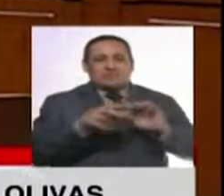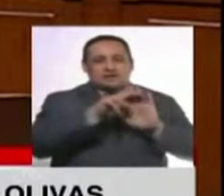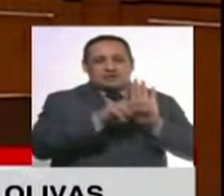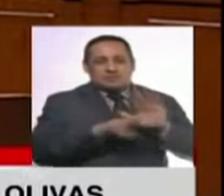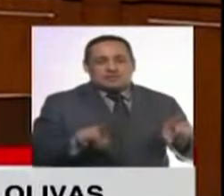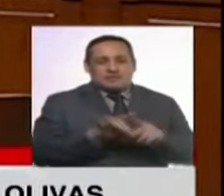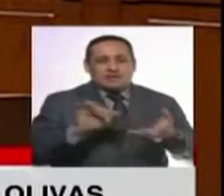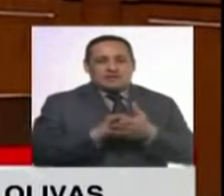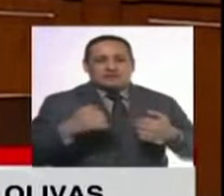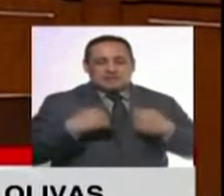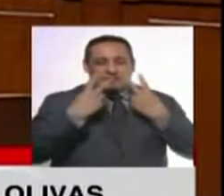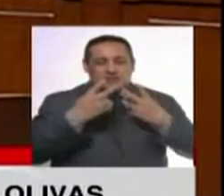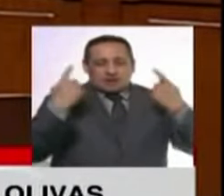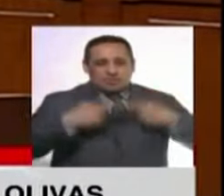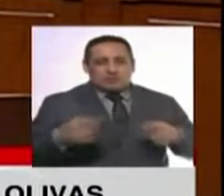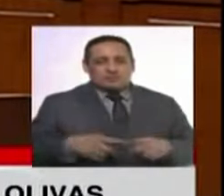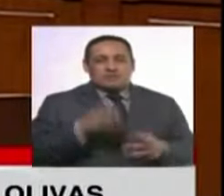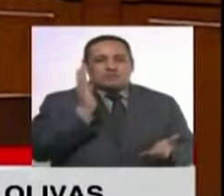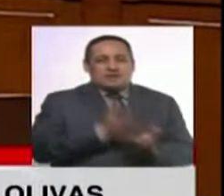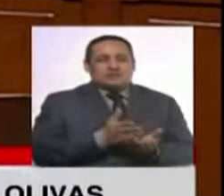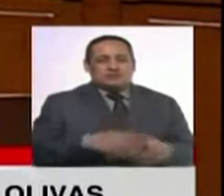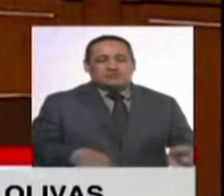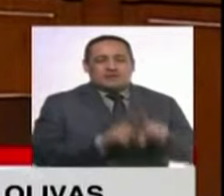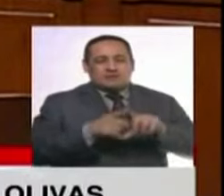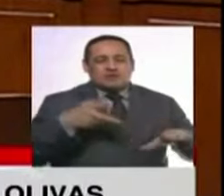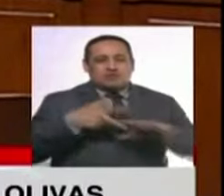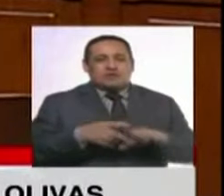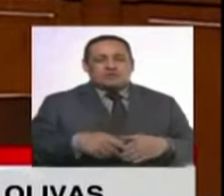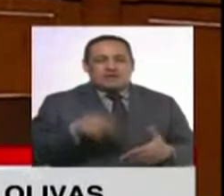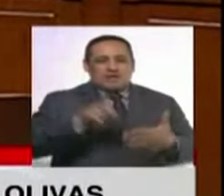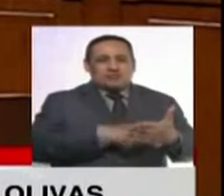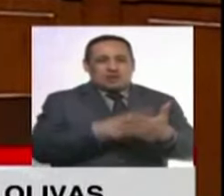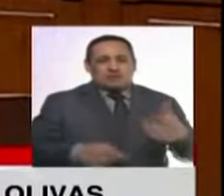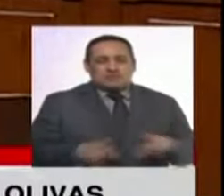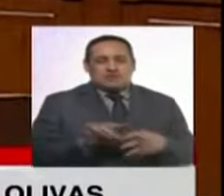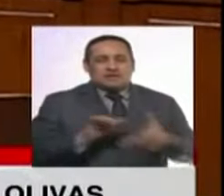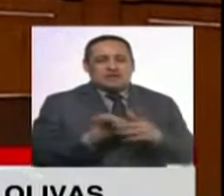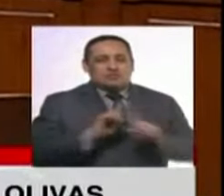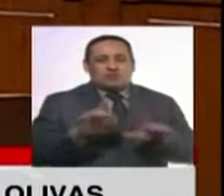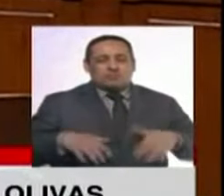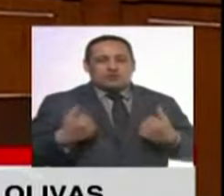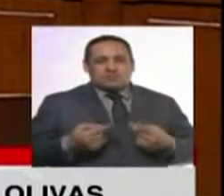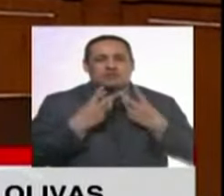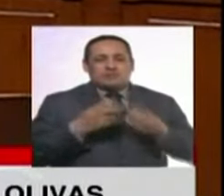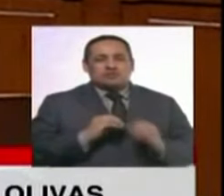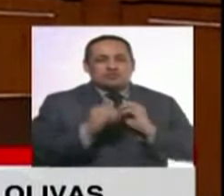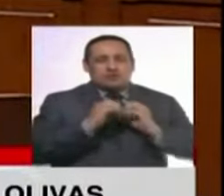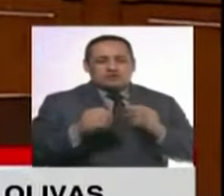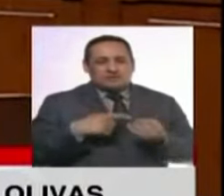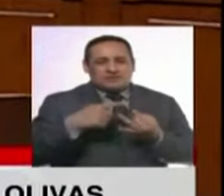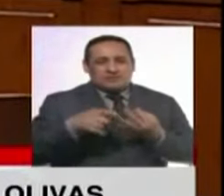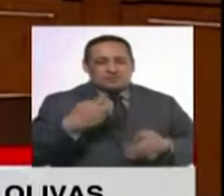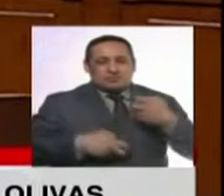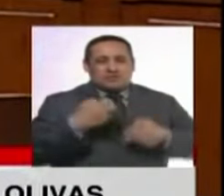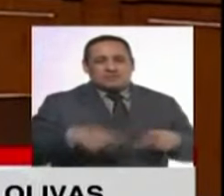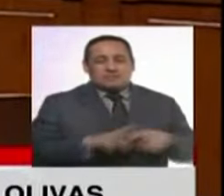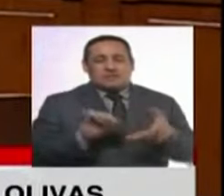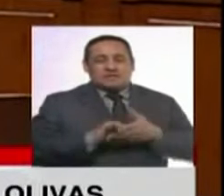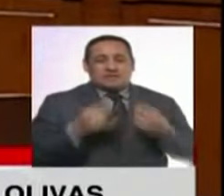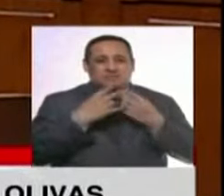que ellos tengan Estos tipos de ellos tengan una pena efectiva y pedía drásticas porque no podemos para pedir sosteniendo esta situación y